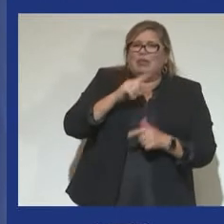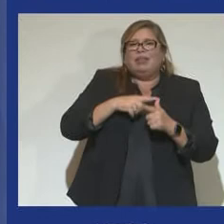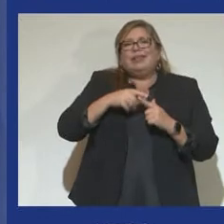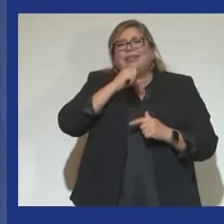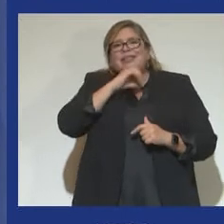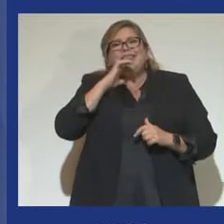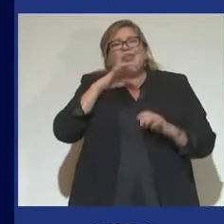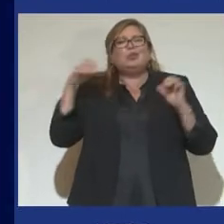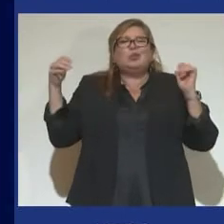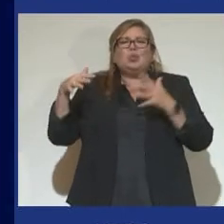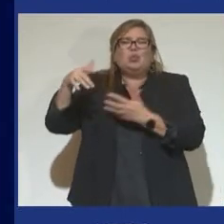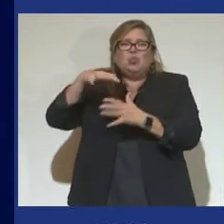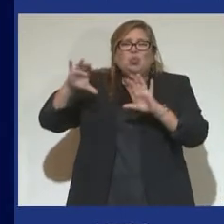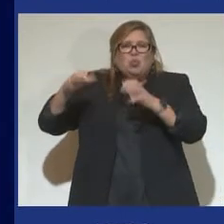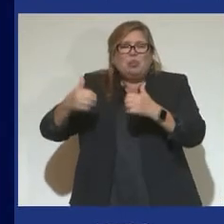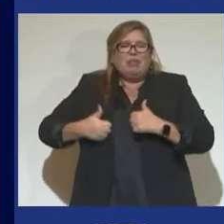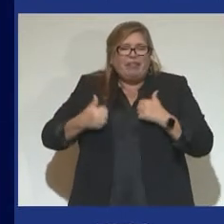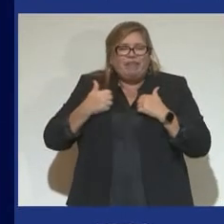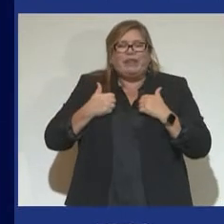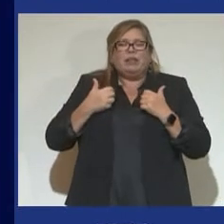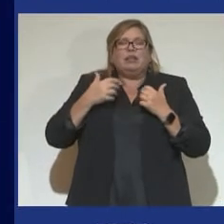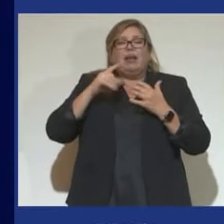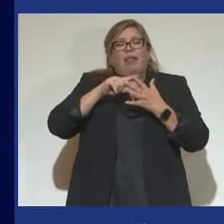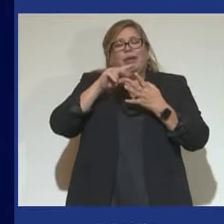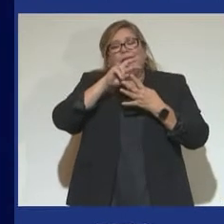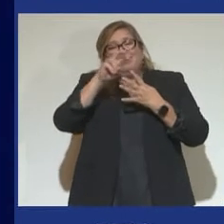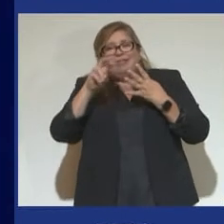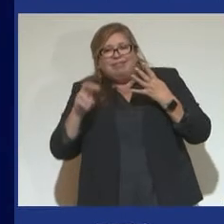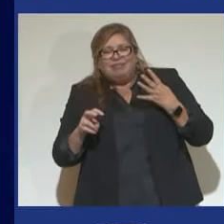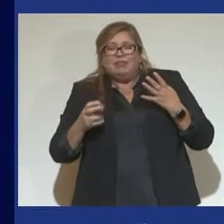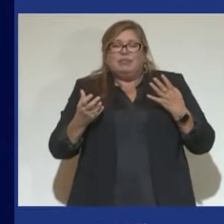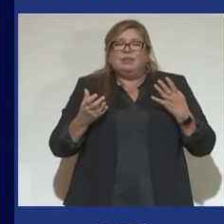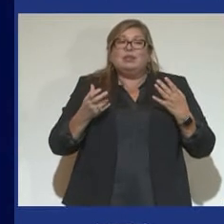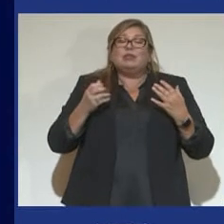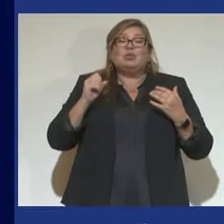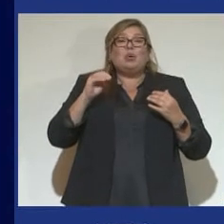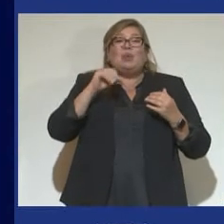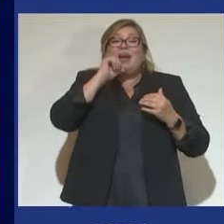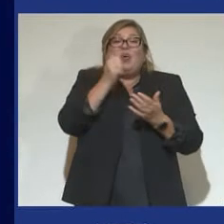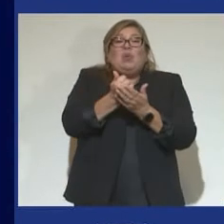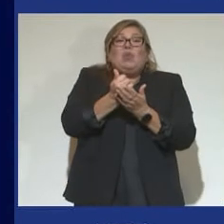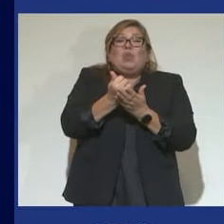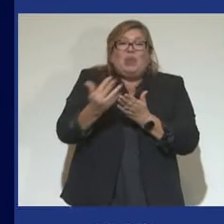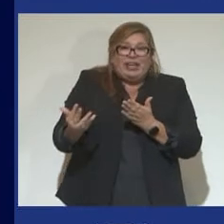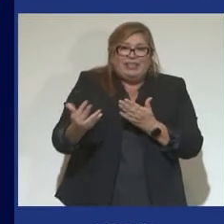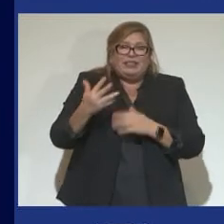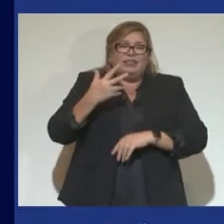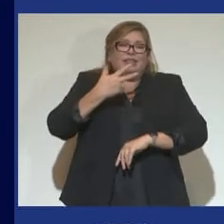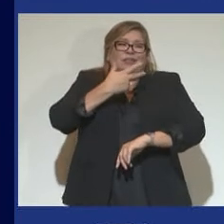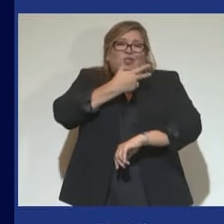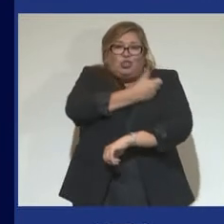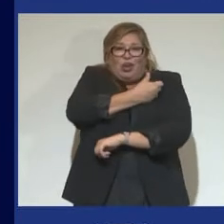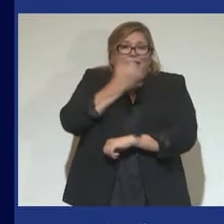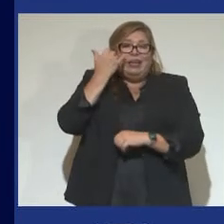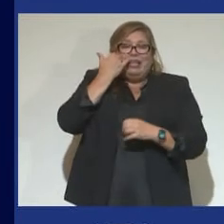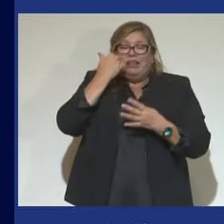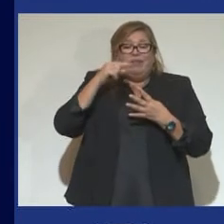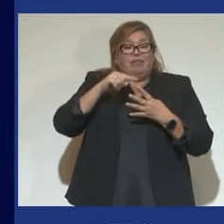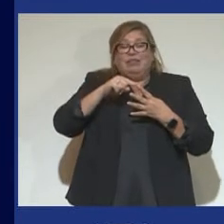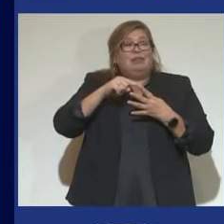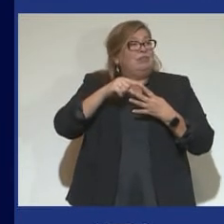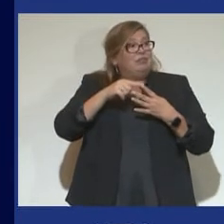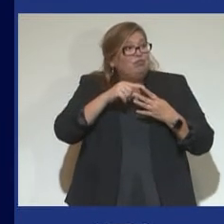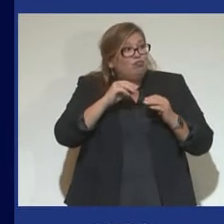otros dos niveles que espero que aquí estén representados en la